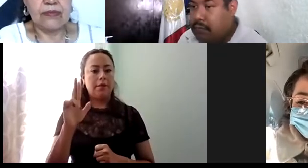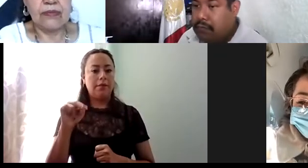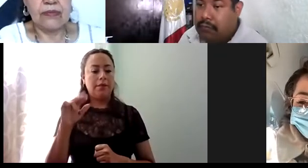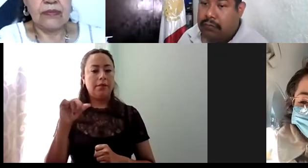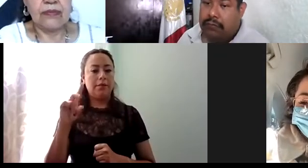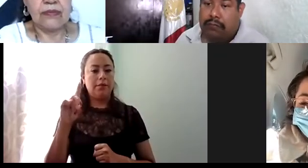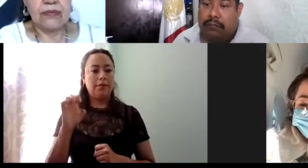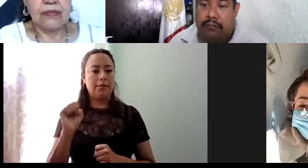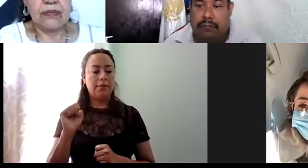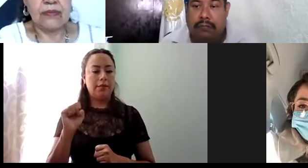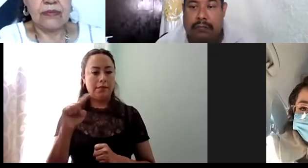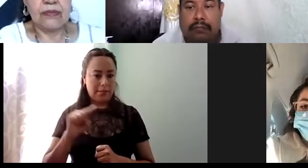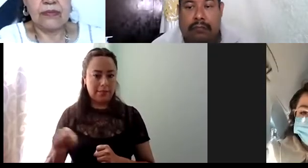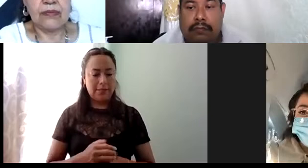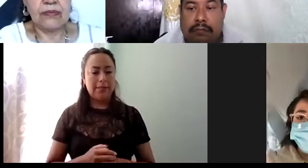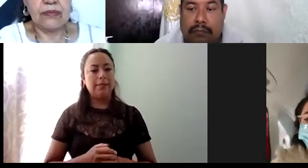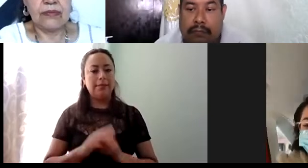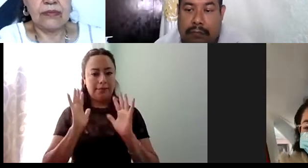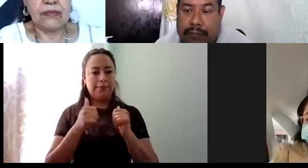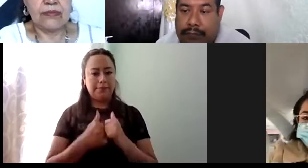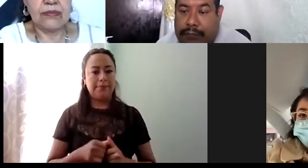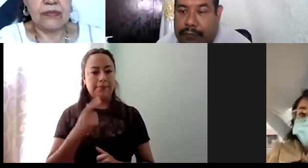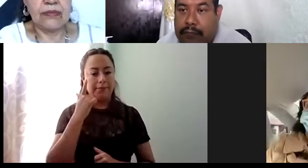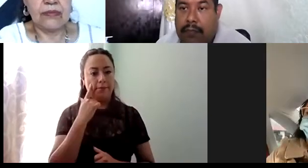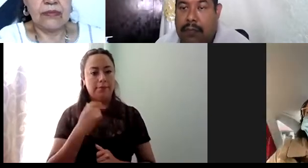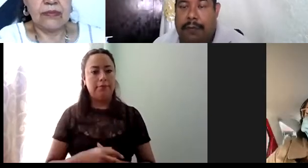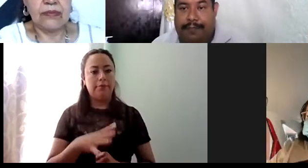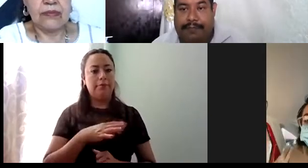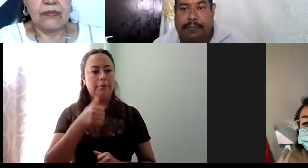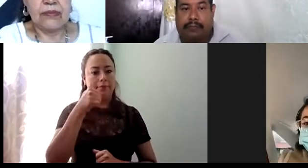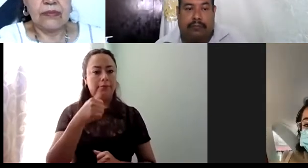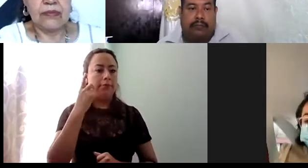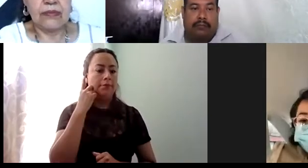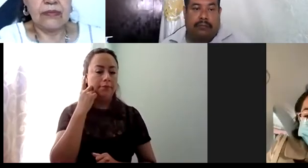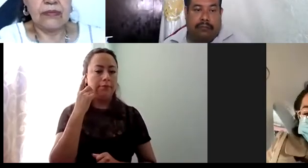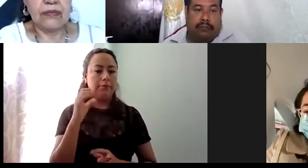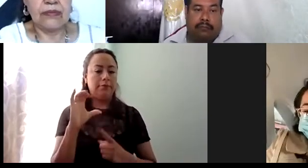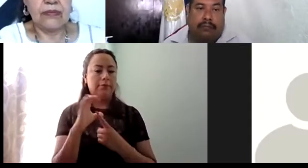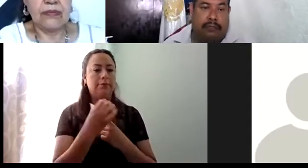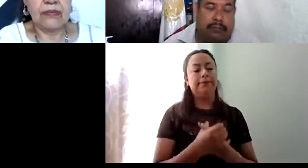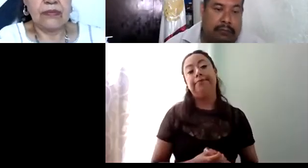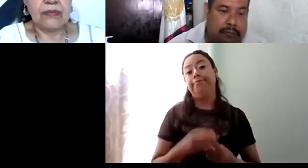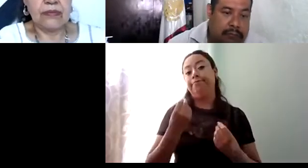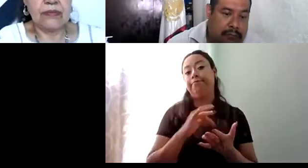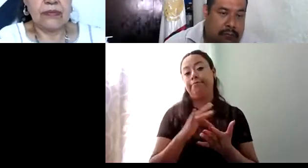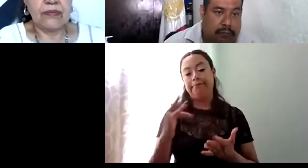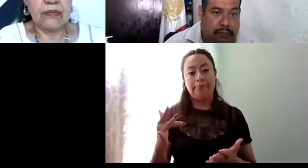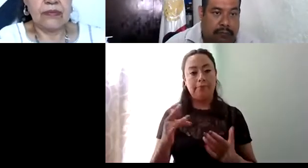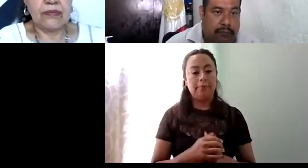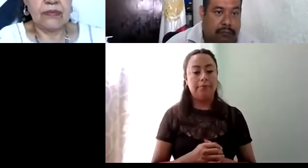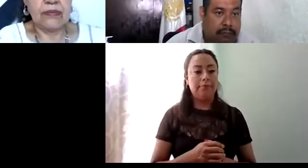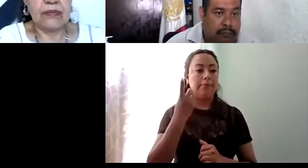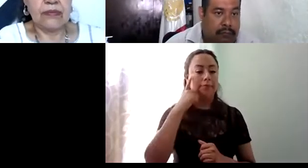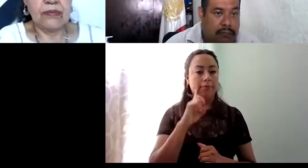perdón. Sí, adelante, diputada. Bueno, somos 6 diputados de la comisión presentes, diputado presidente. Muchas gracias, diputada